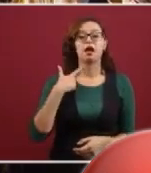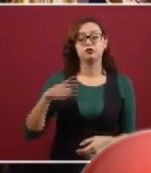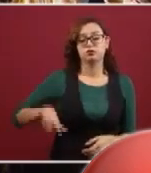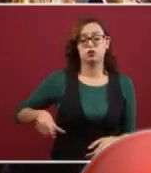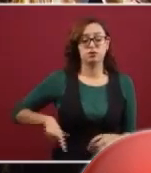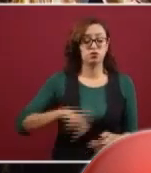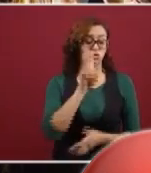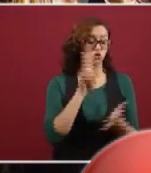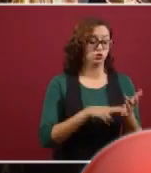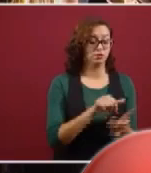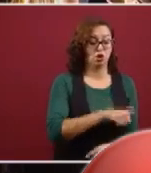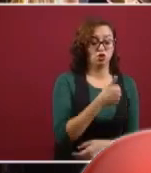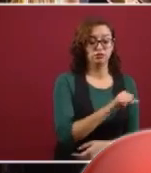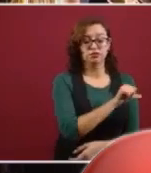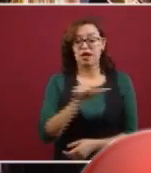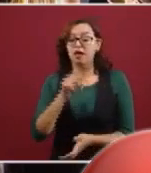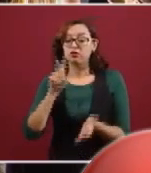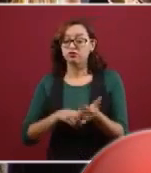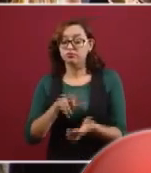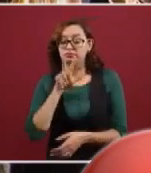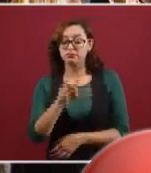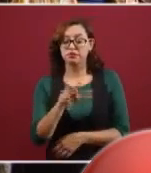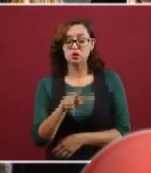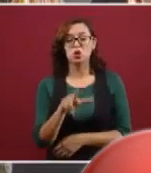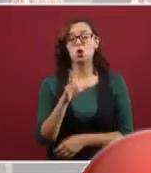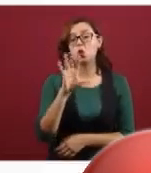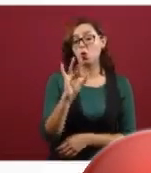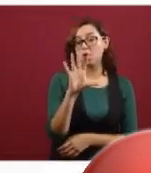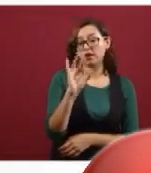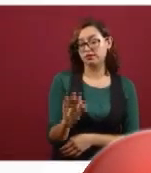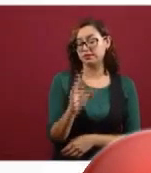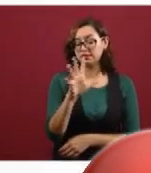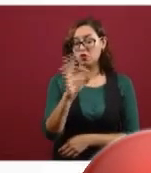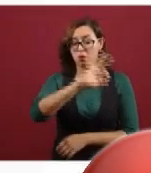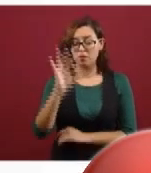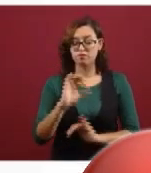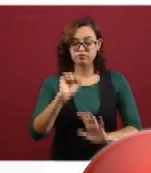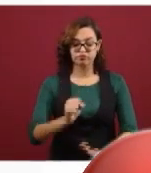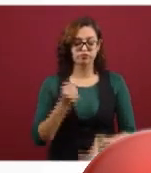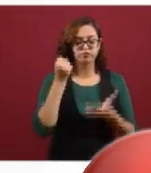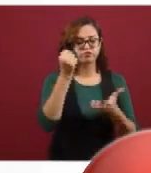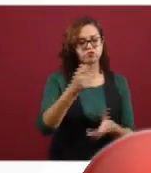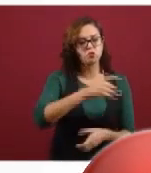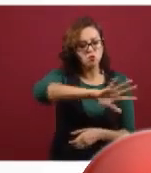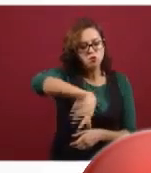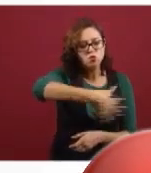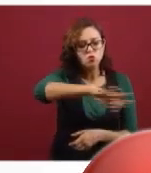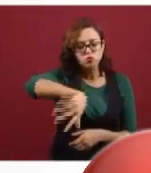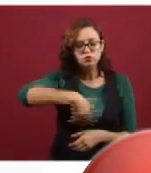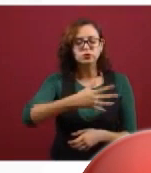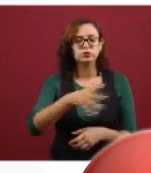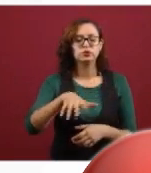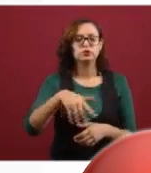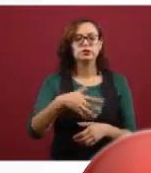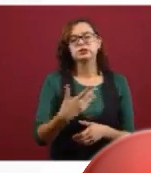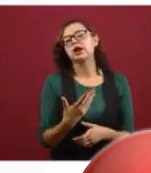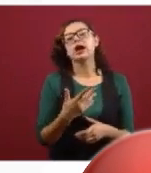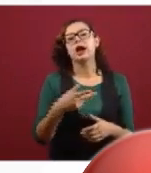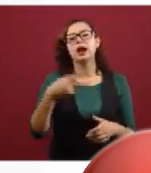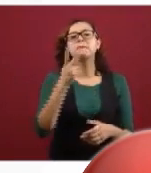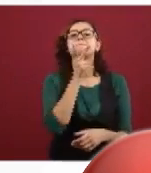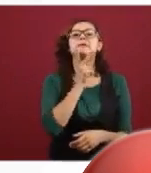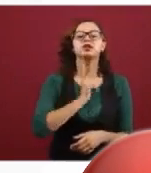el 45% de la inversión de exploración se orientó a proyectos de aguas